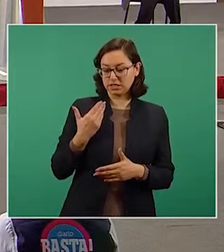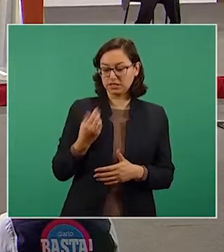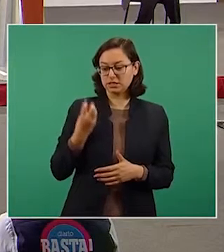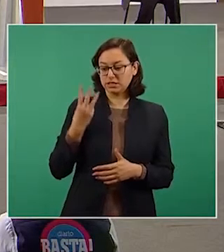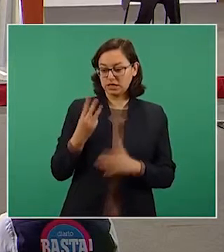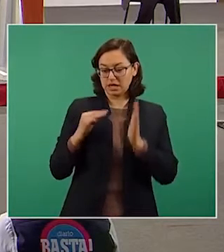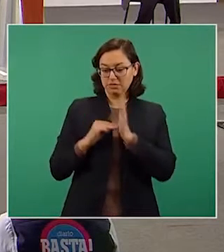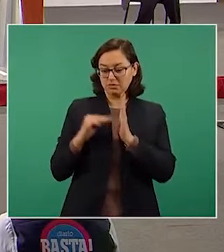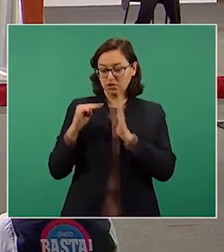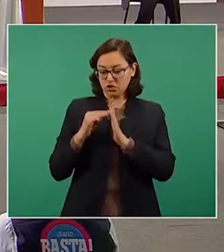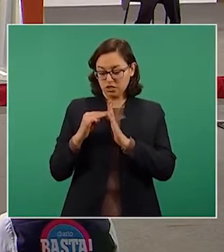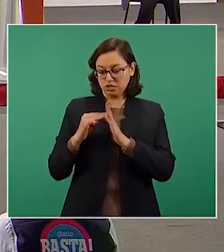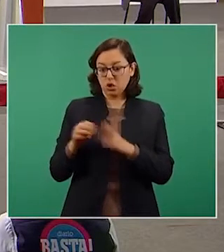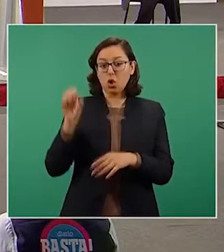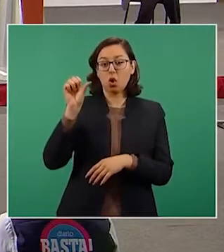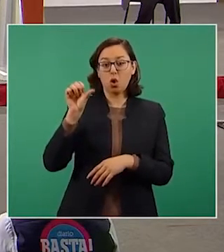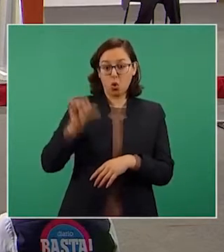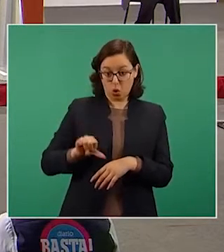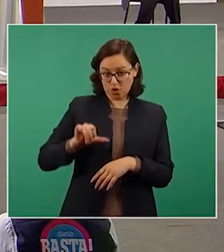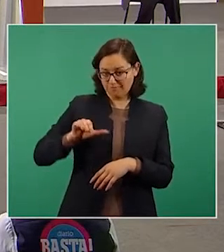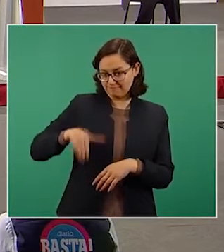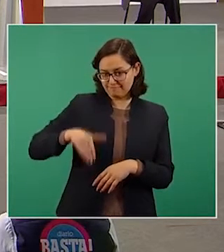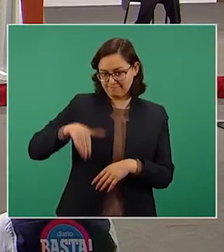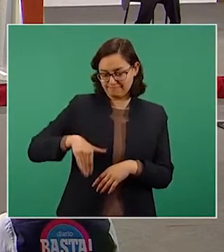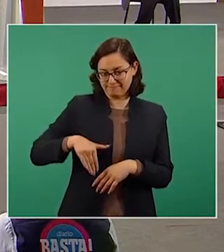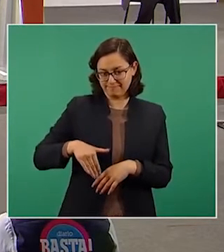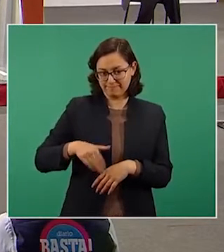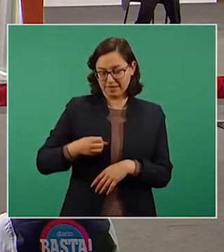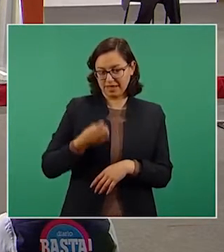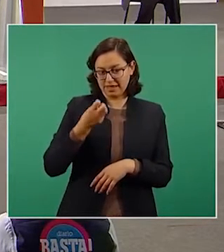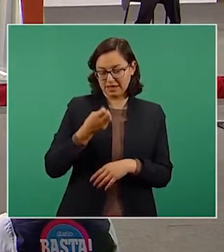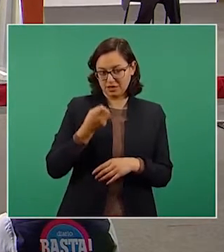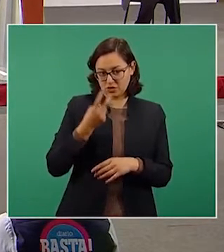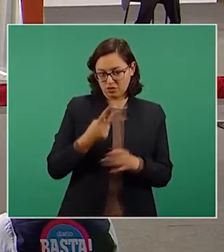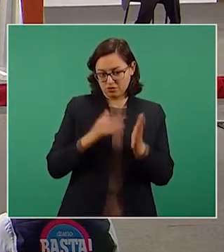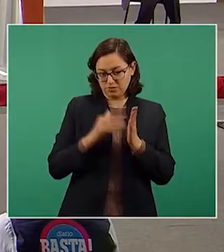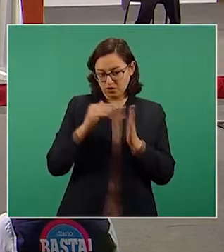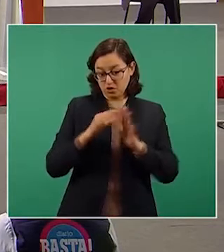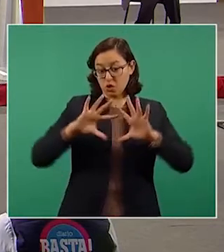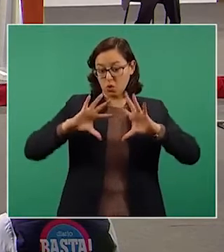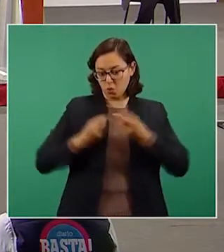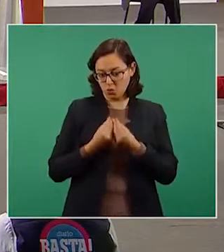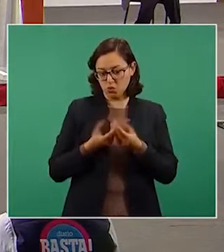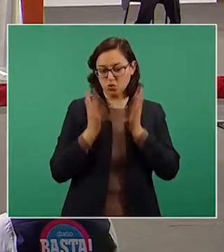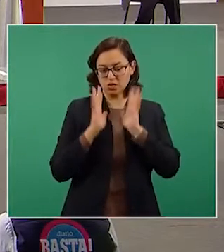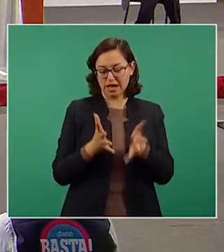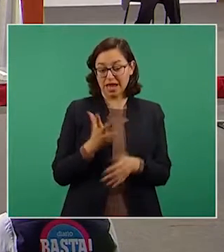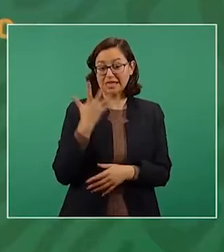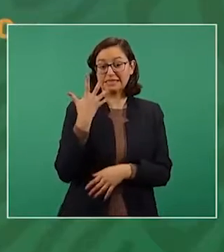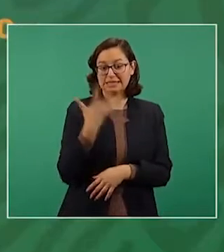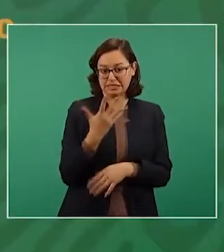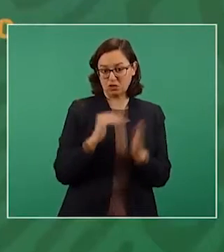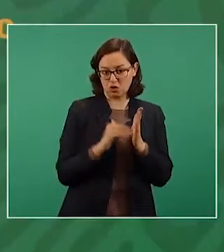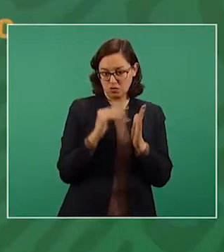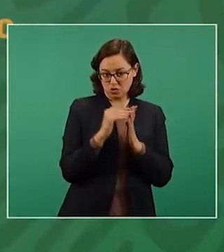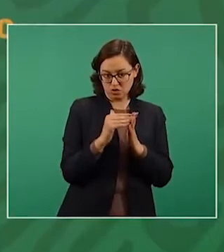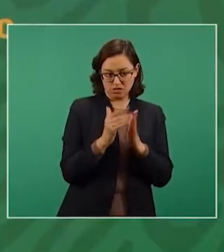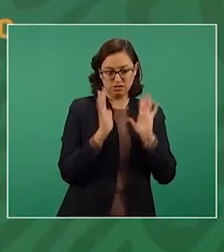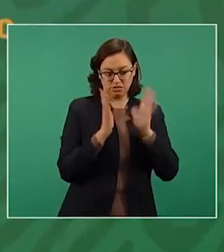entregadas a Cofepris, envasadas, verificadas con todo el proceso biológico. Un millón